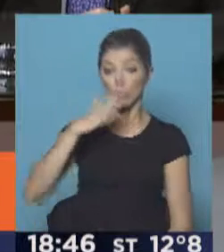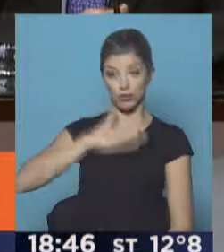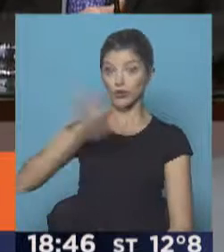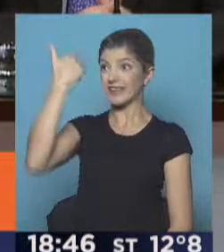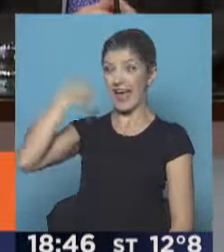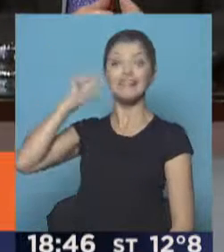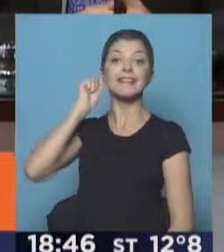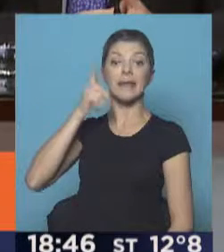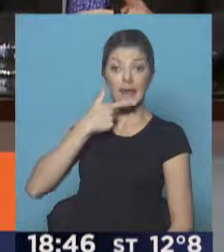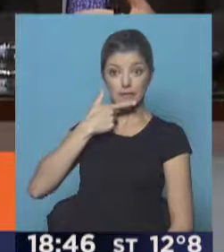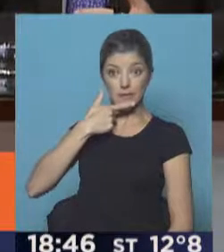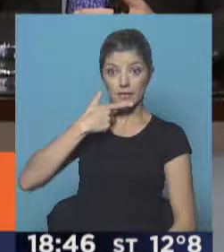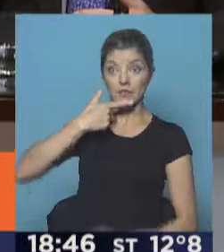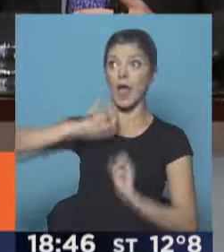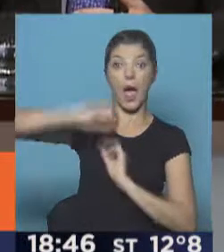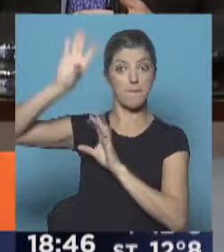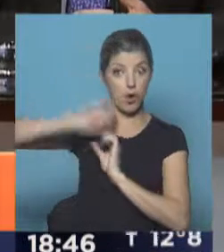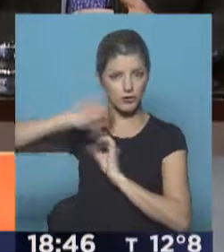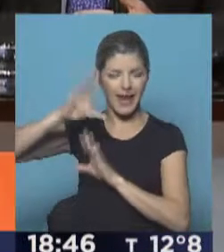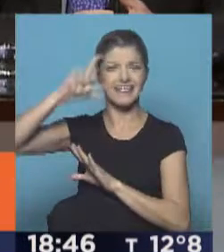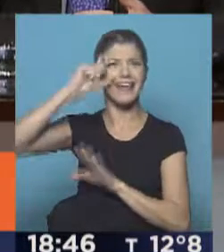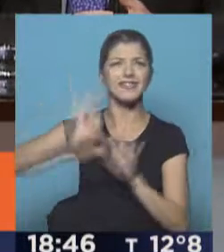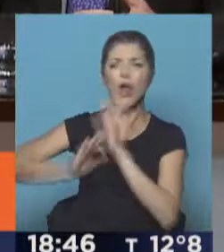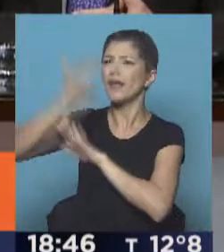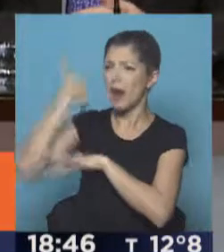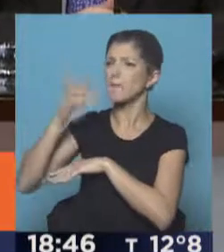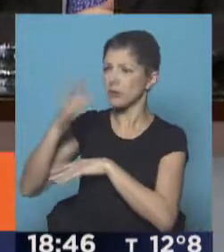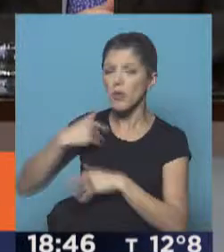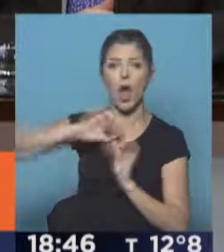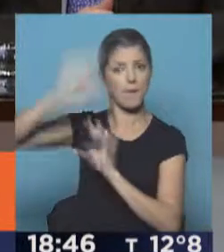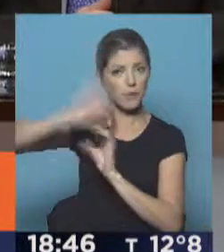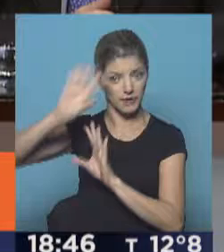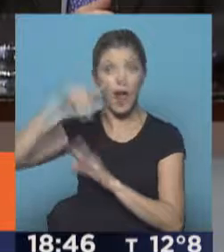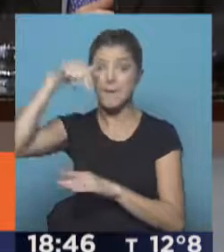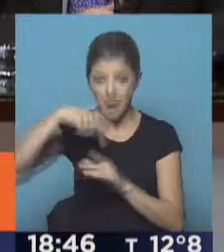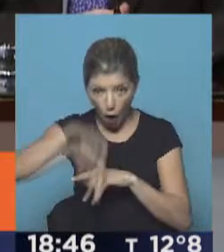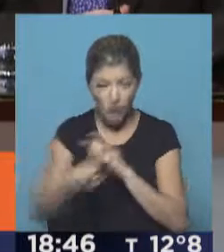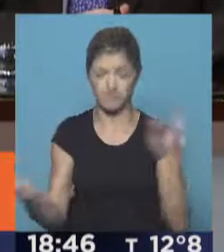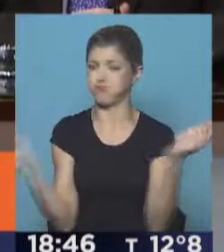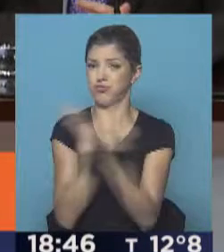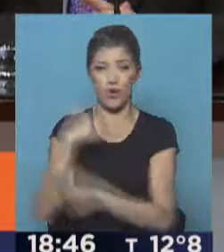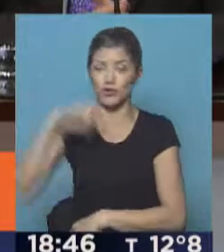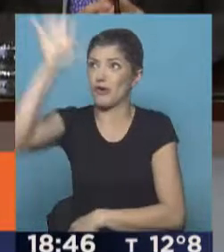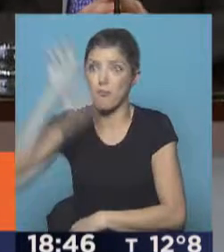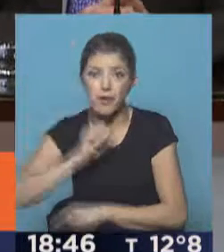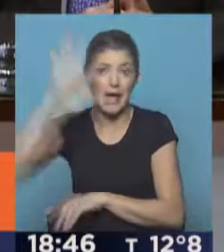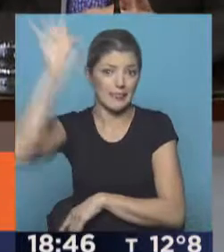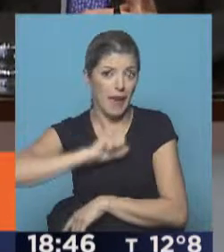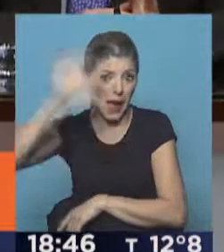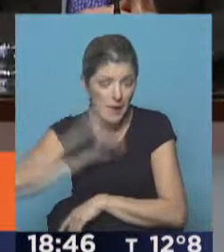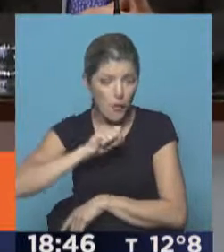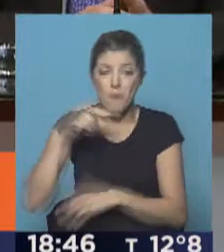gas hace más de 10 años, hoy somos un país que importa gas, un país al que le falta